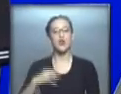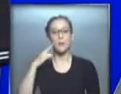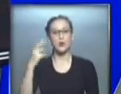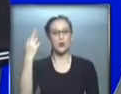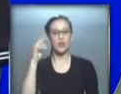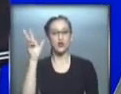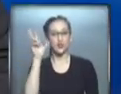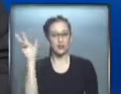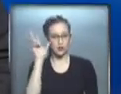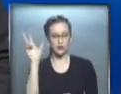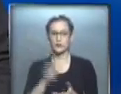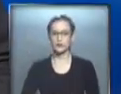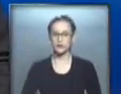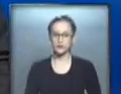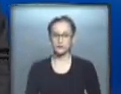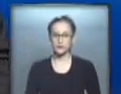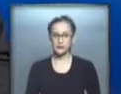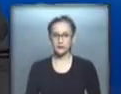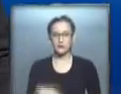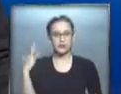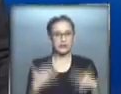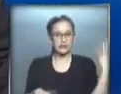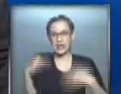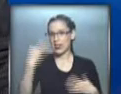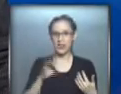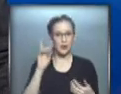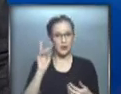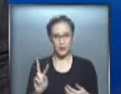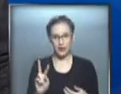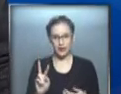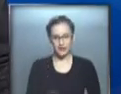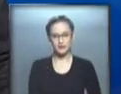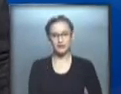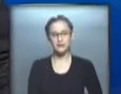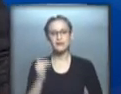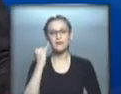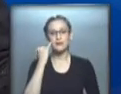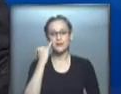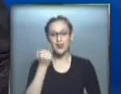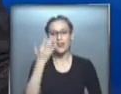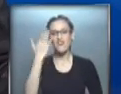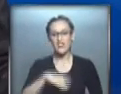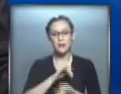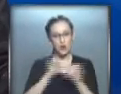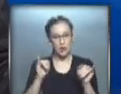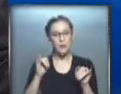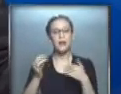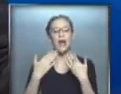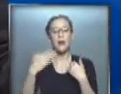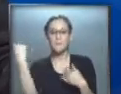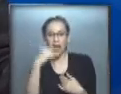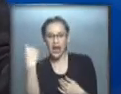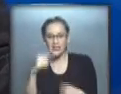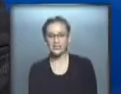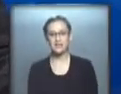1988 bueno para no perdérselo sobre el final de este programa la maravillosa columna de maxi con esas